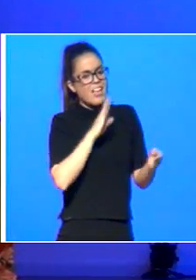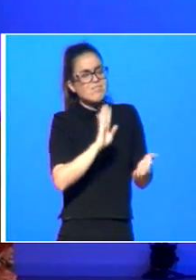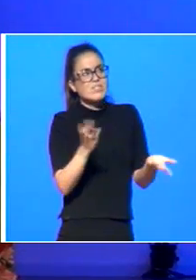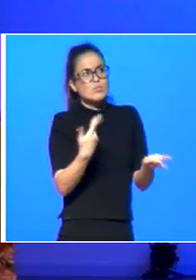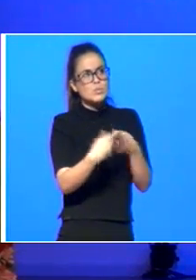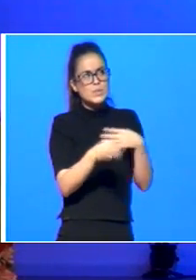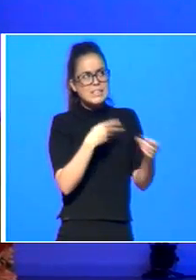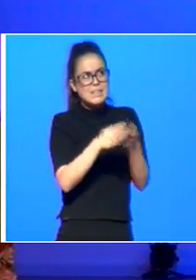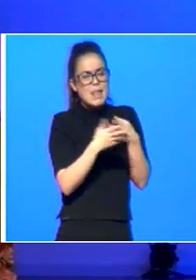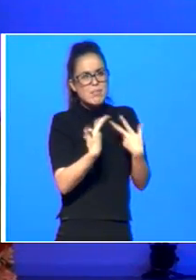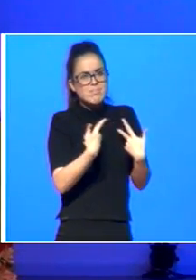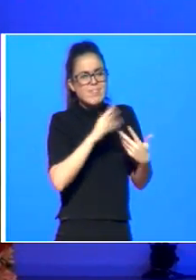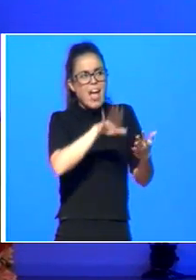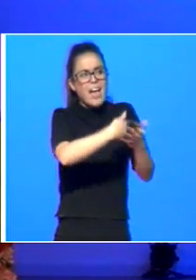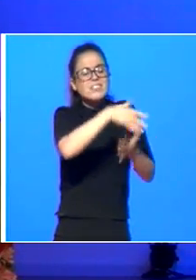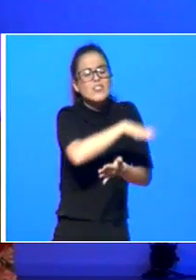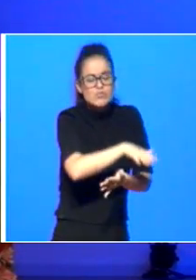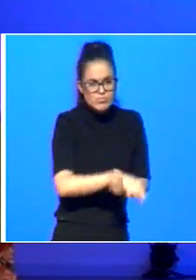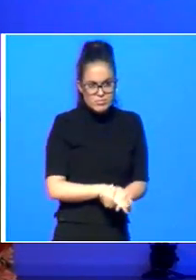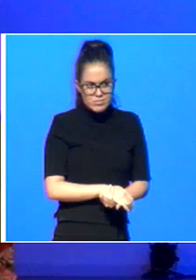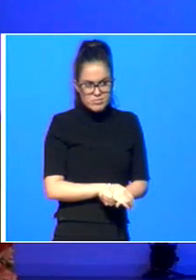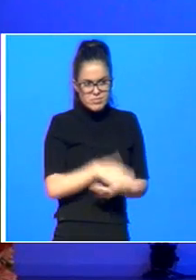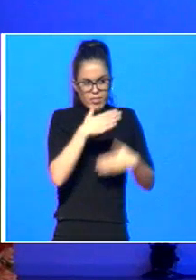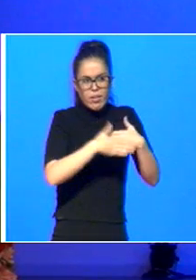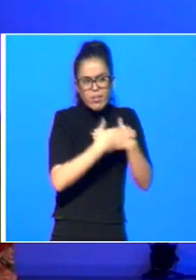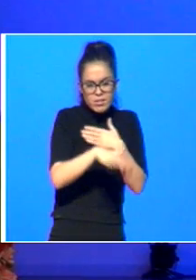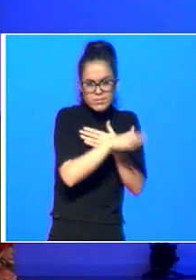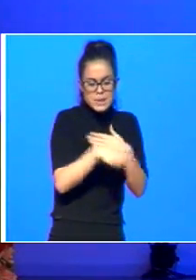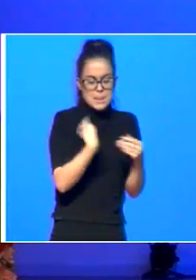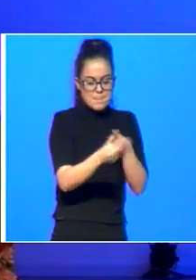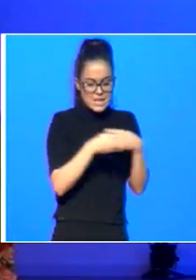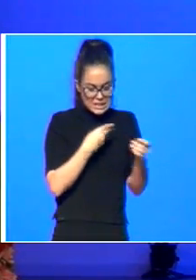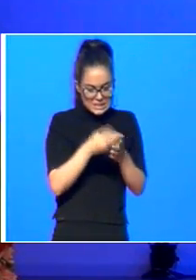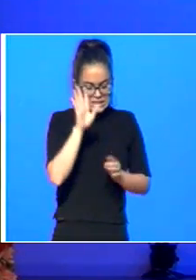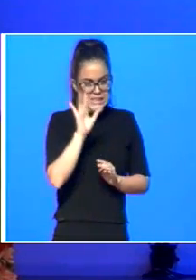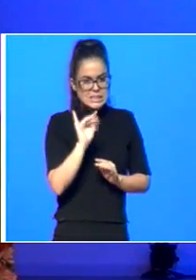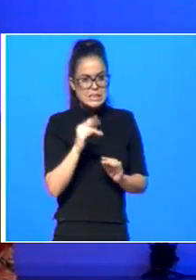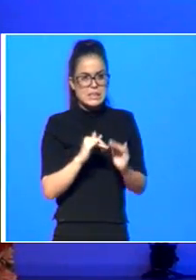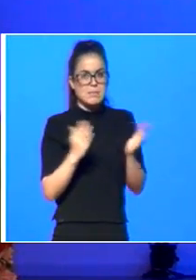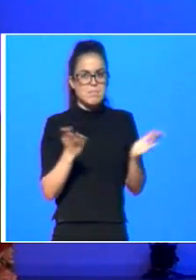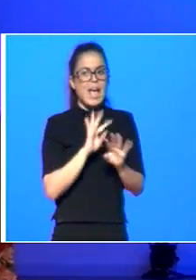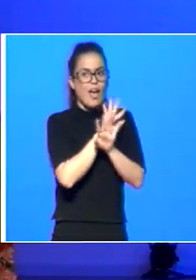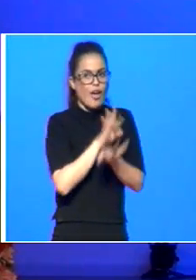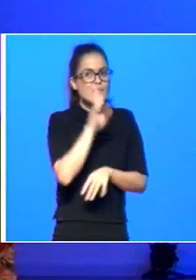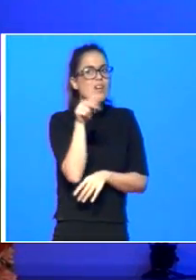malgua zentzu batian bada, baina malgutasuna maila goreneko emaitzak